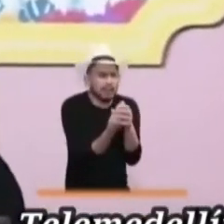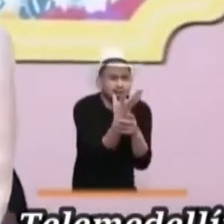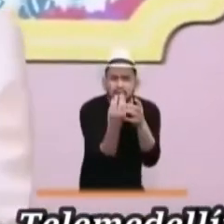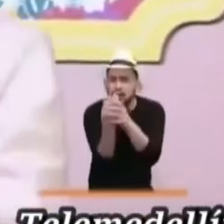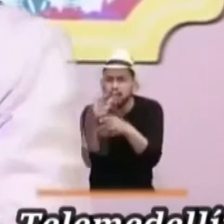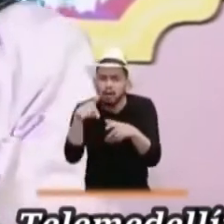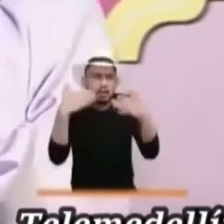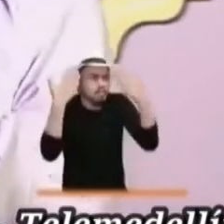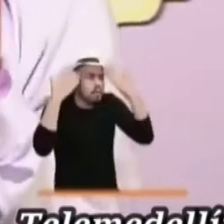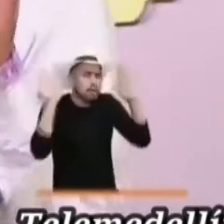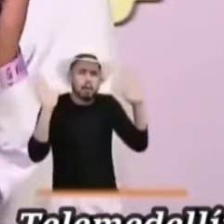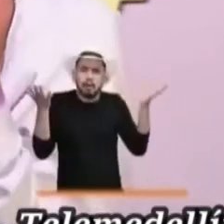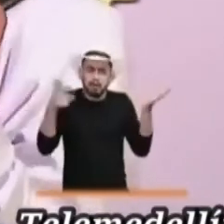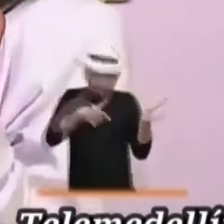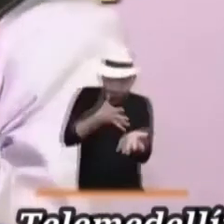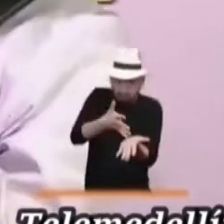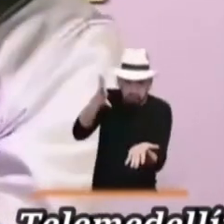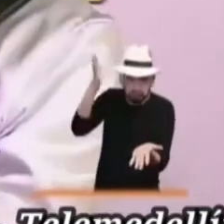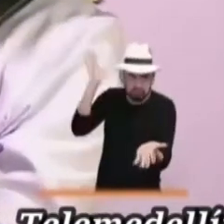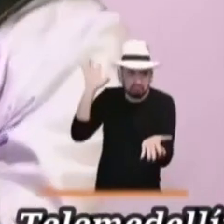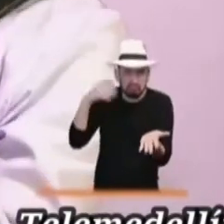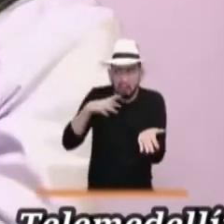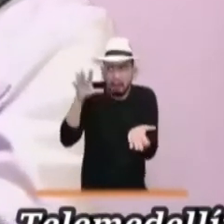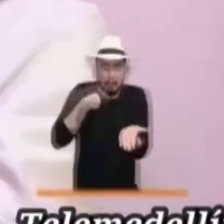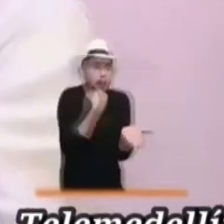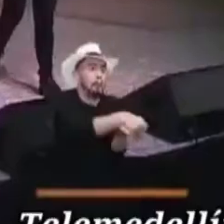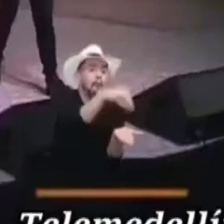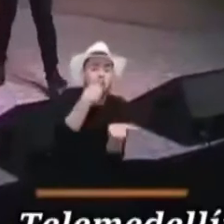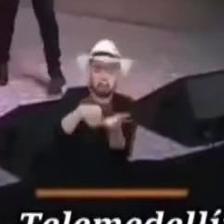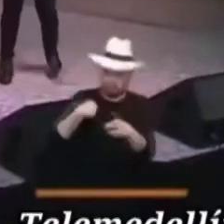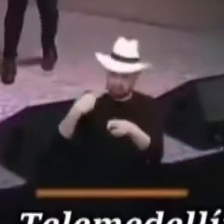tiene plata va comprando y ni pregunta.